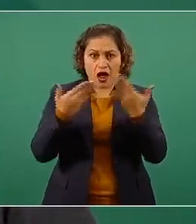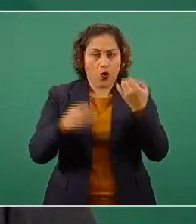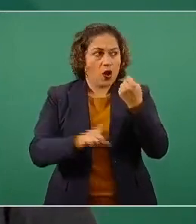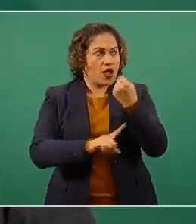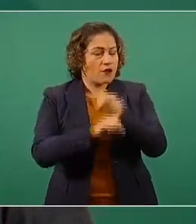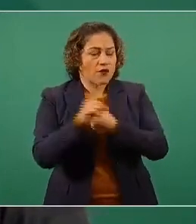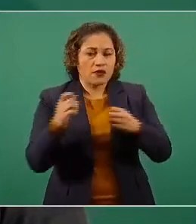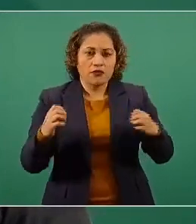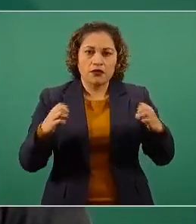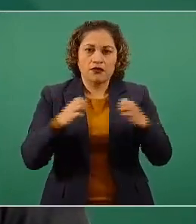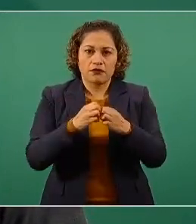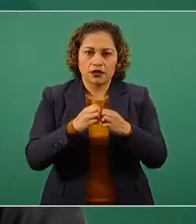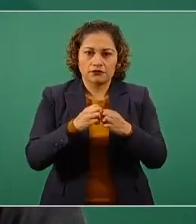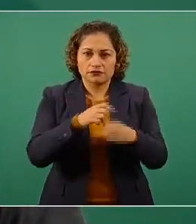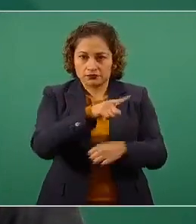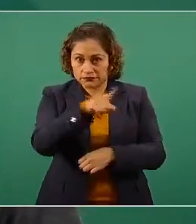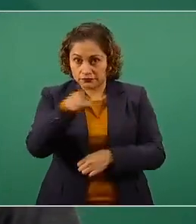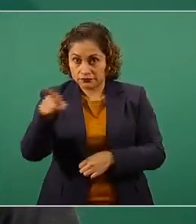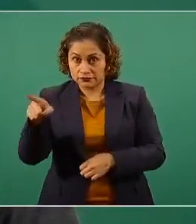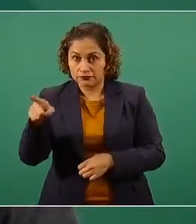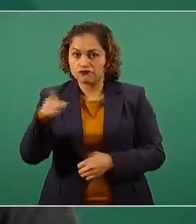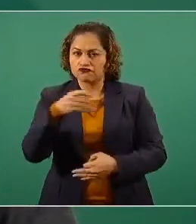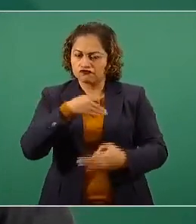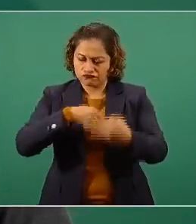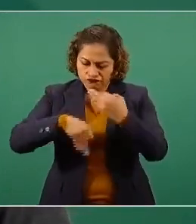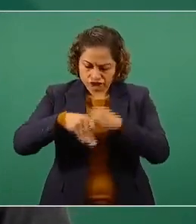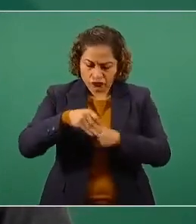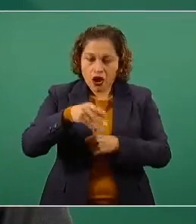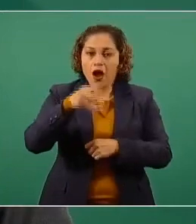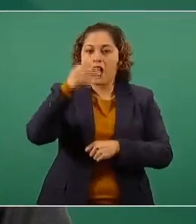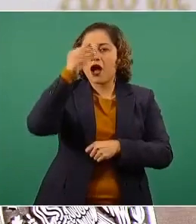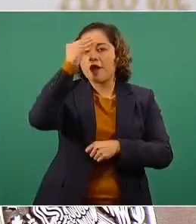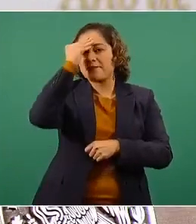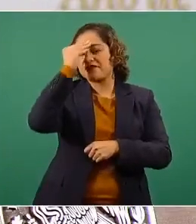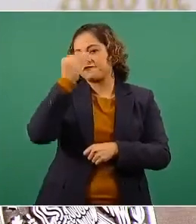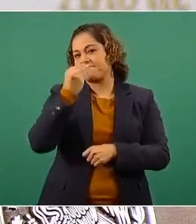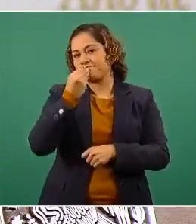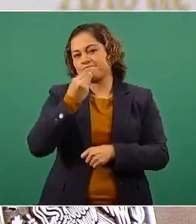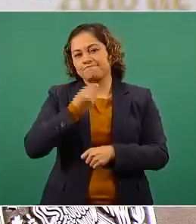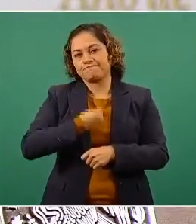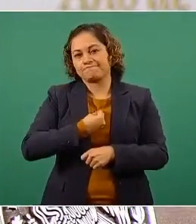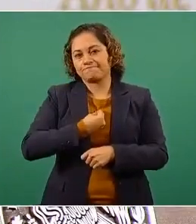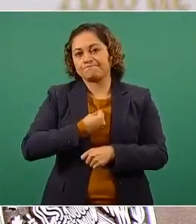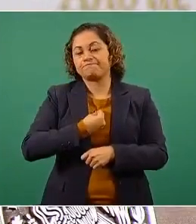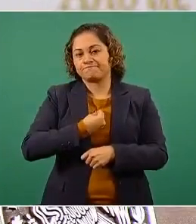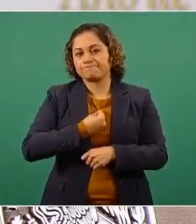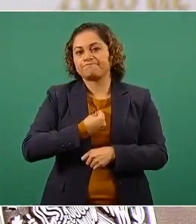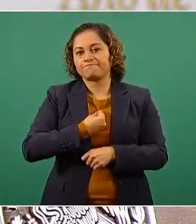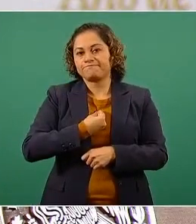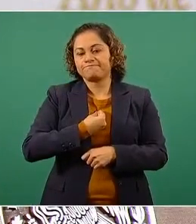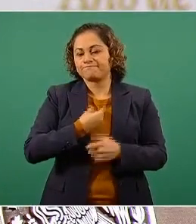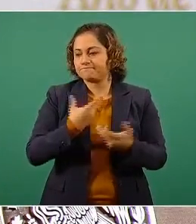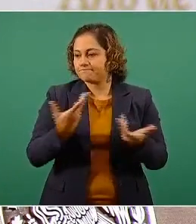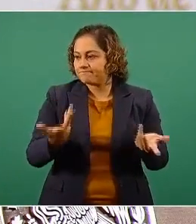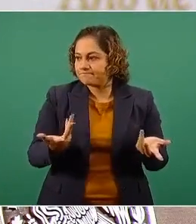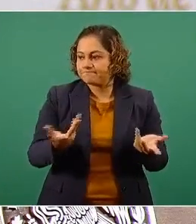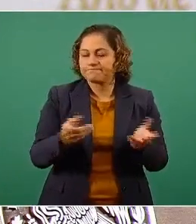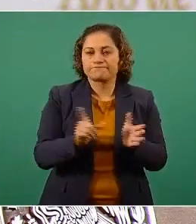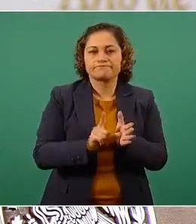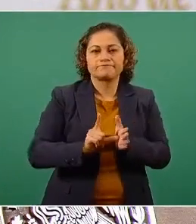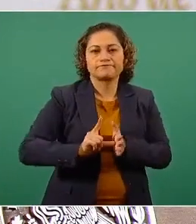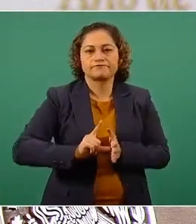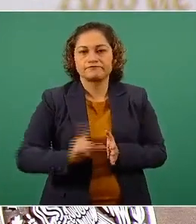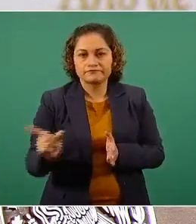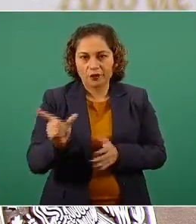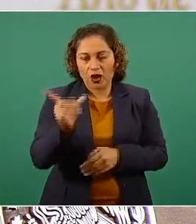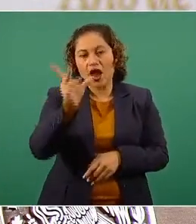que ayude a entender el por qué tenemos que fortalecer a las empresas